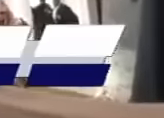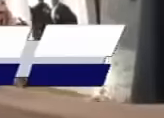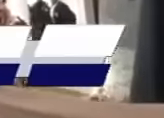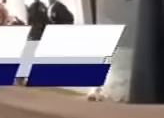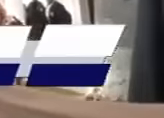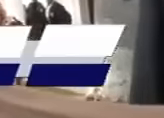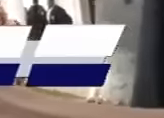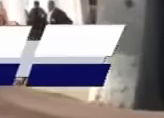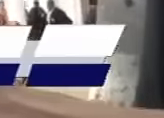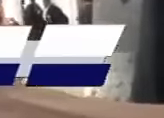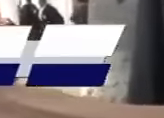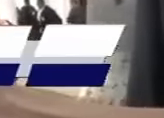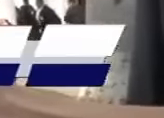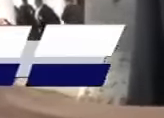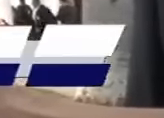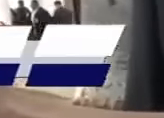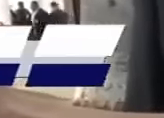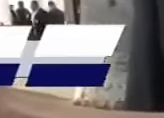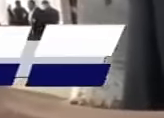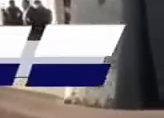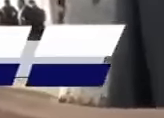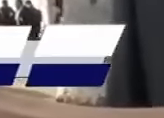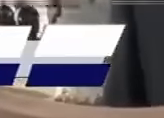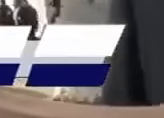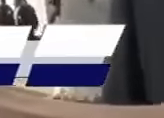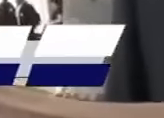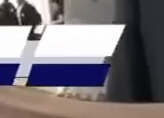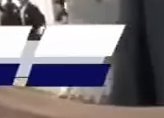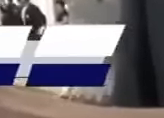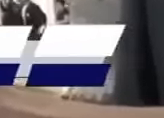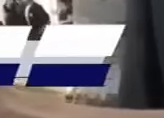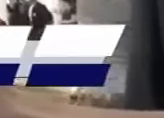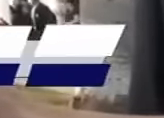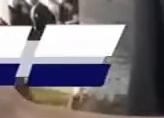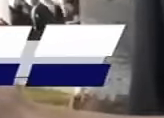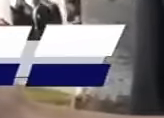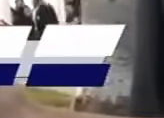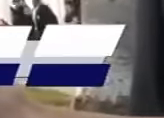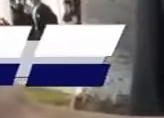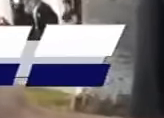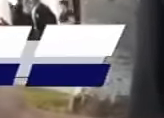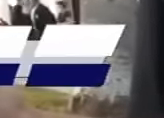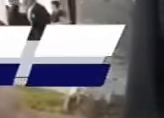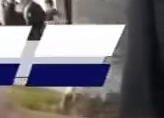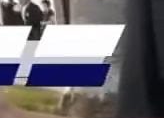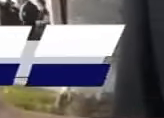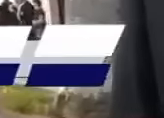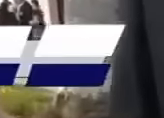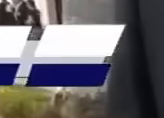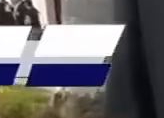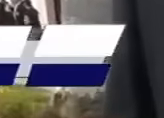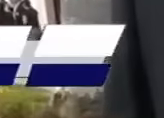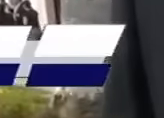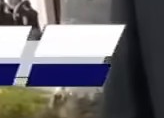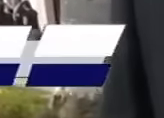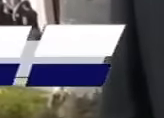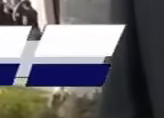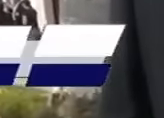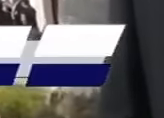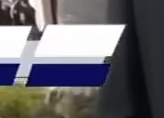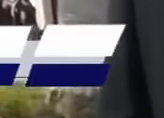esa recuperación paulatina, firme, sostenida de la inversión petrolera en Venezuela de las empresas